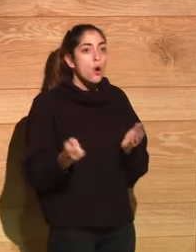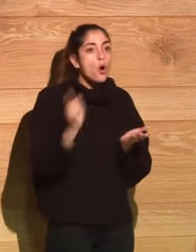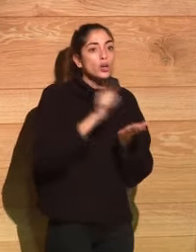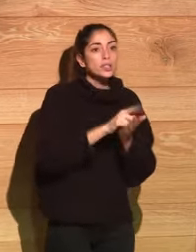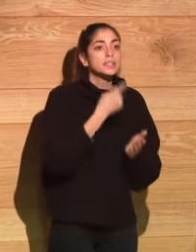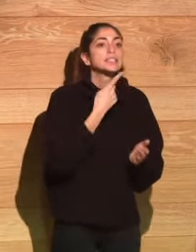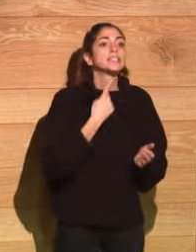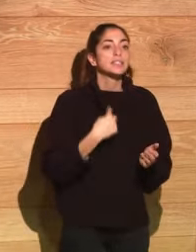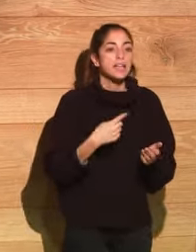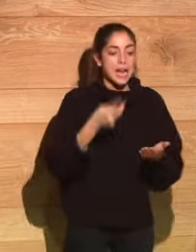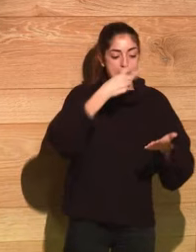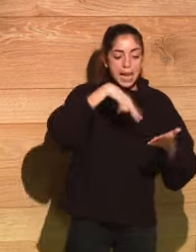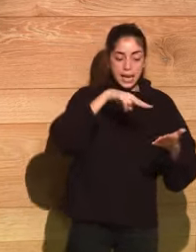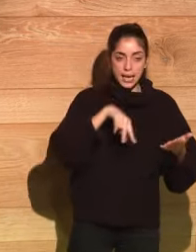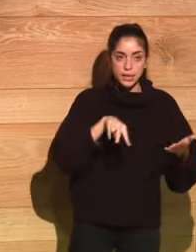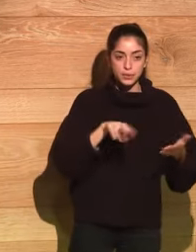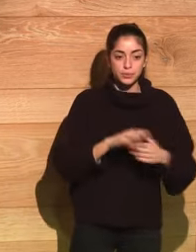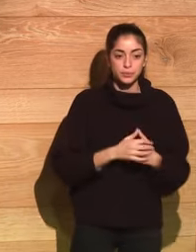leo algo.